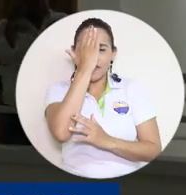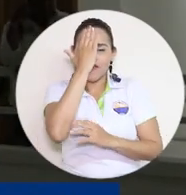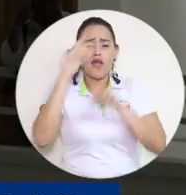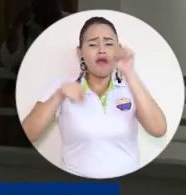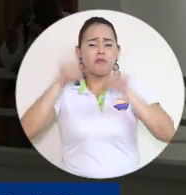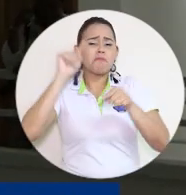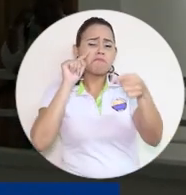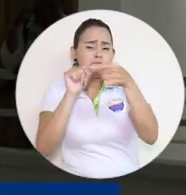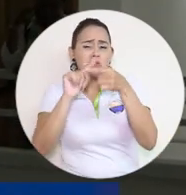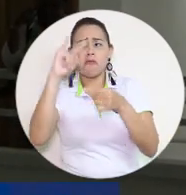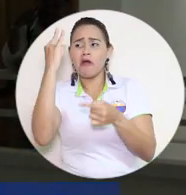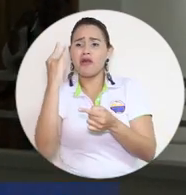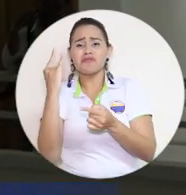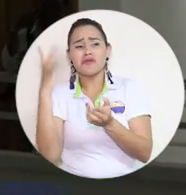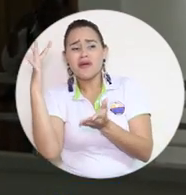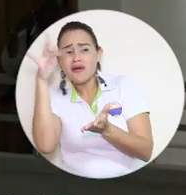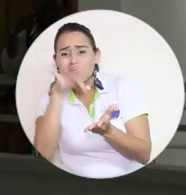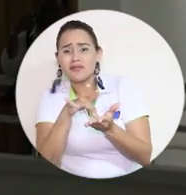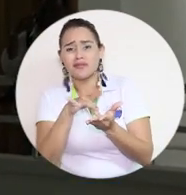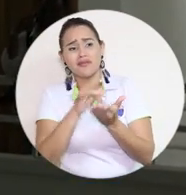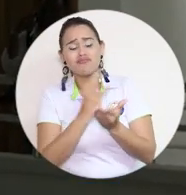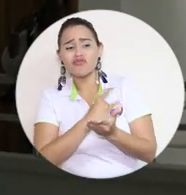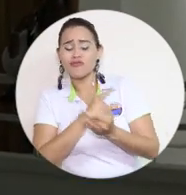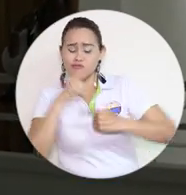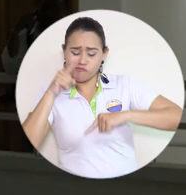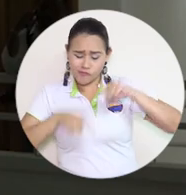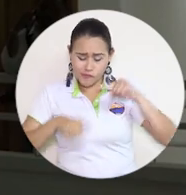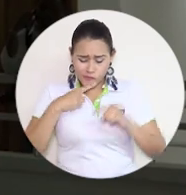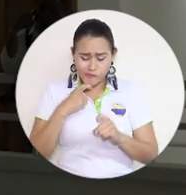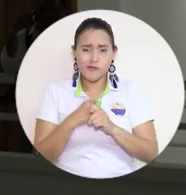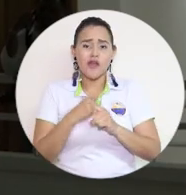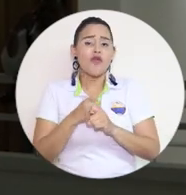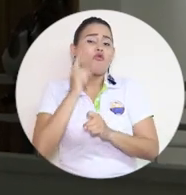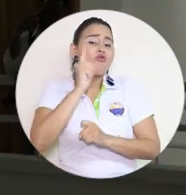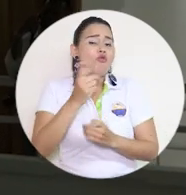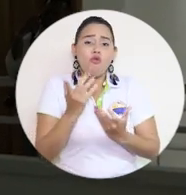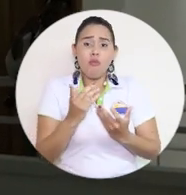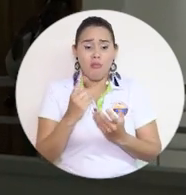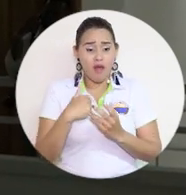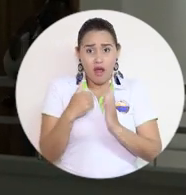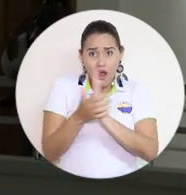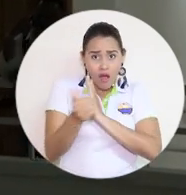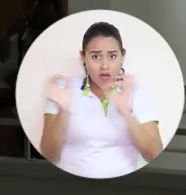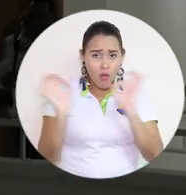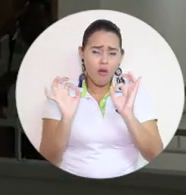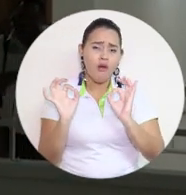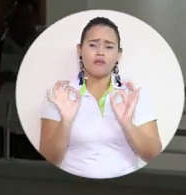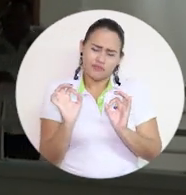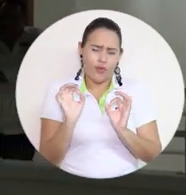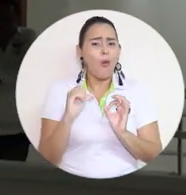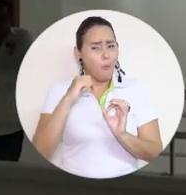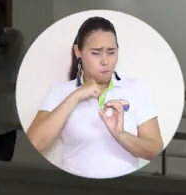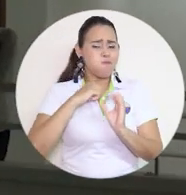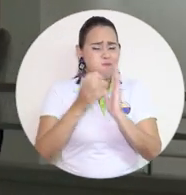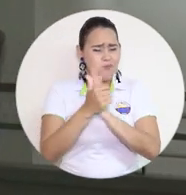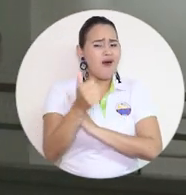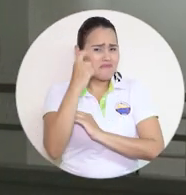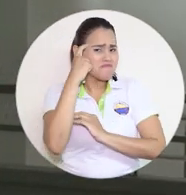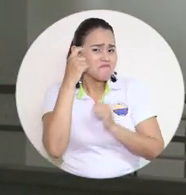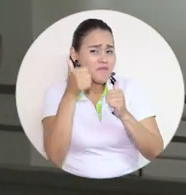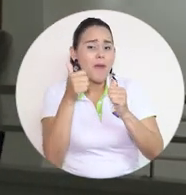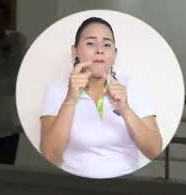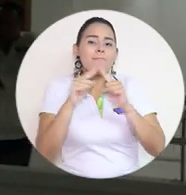seguro que no llegaban a la universidad no era por falta de talento, sino que a veces no habían las condiciones,